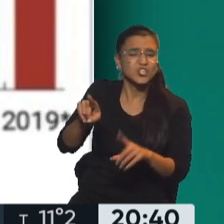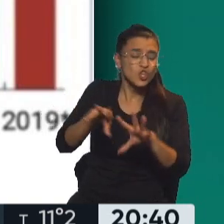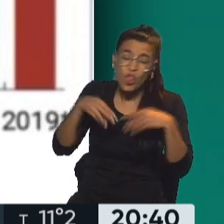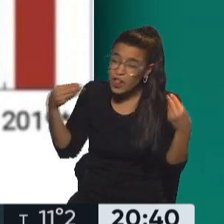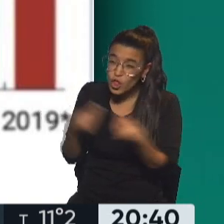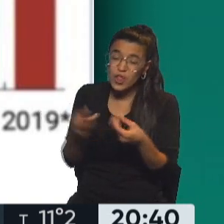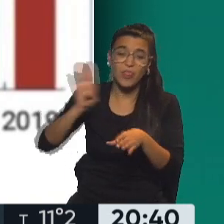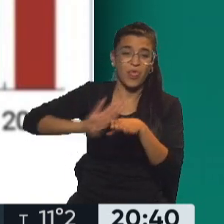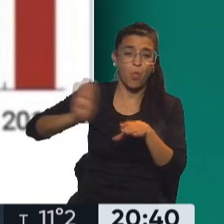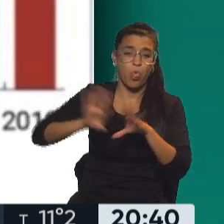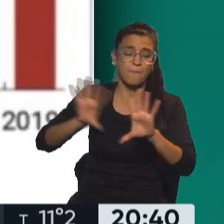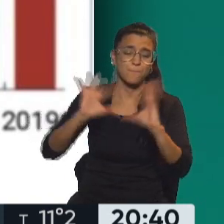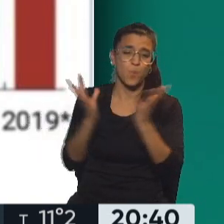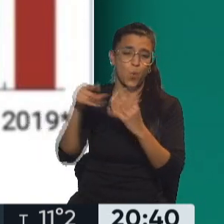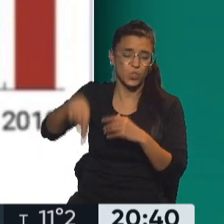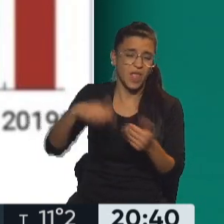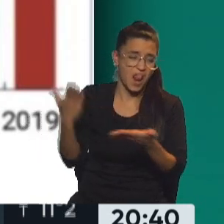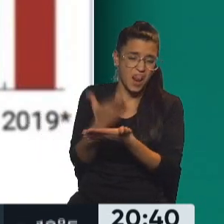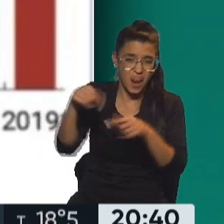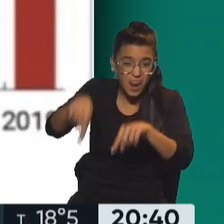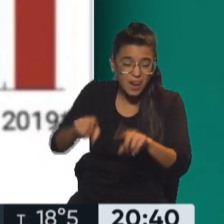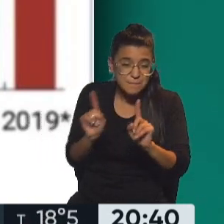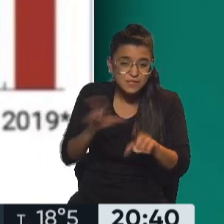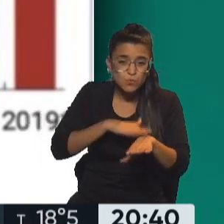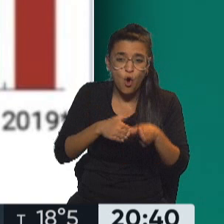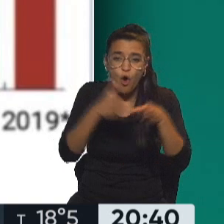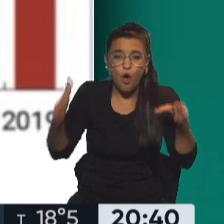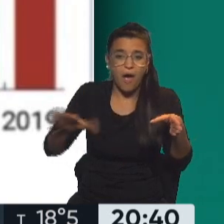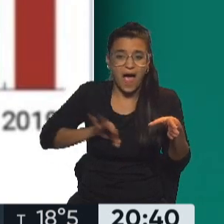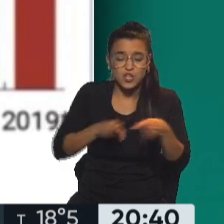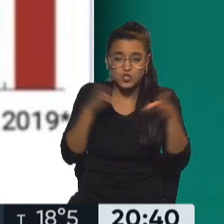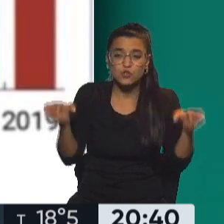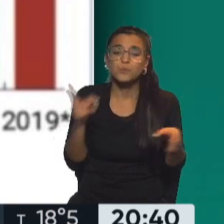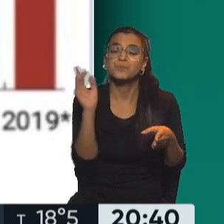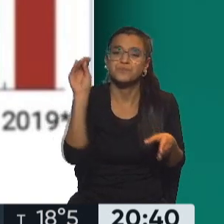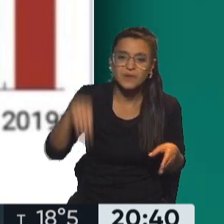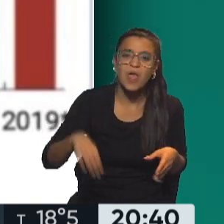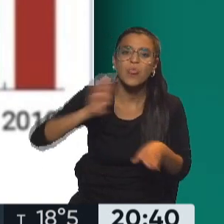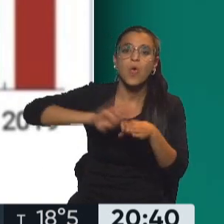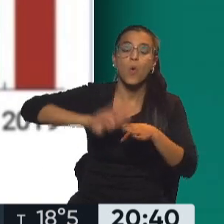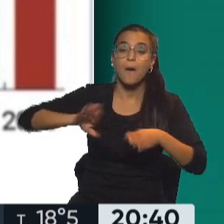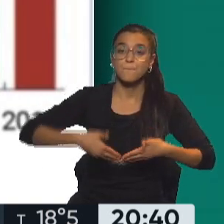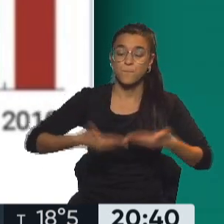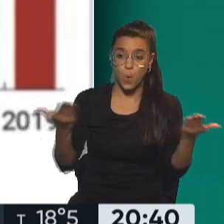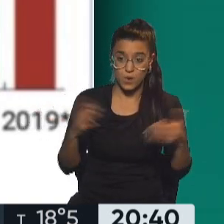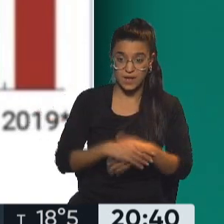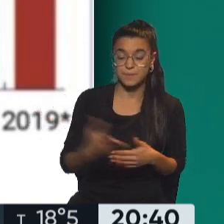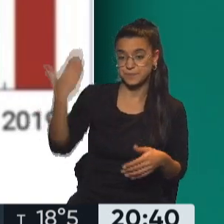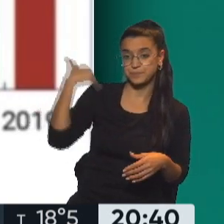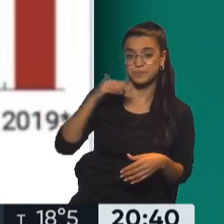de la deuda mundial emitida en esos años. Y un dato más, la deuda pública pasó